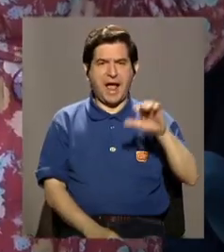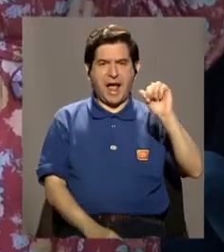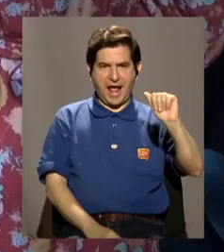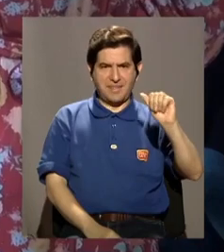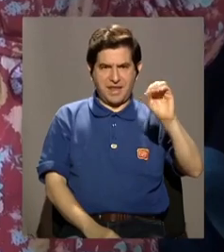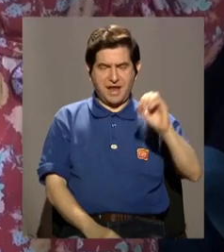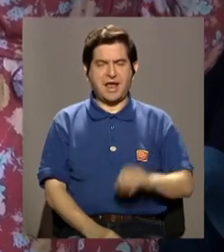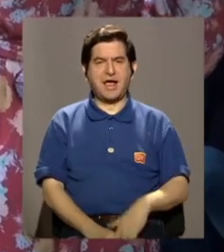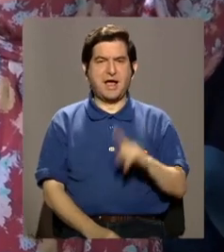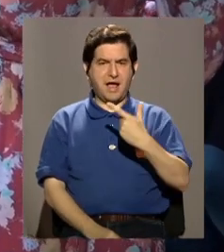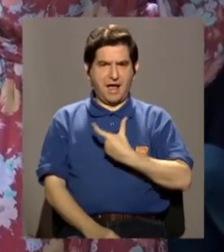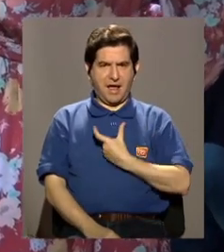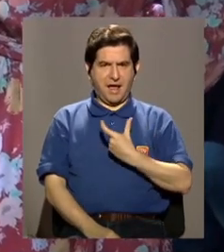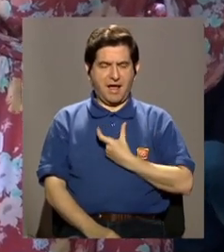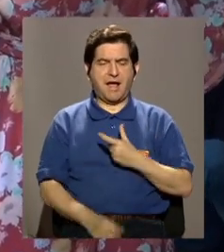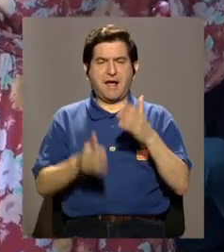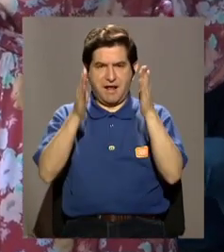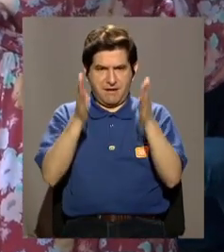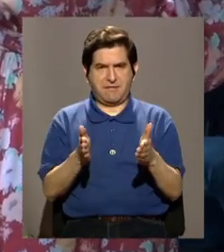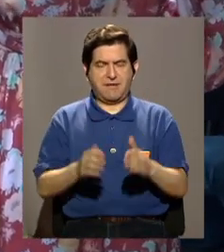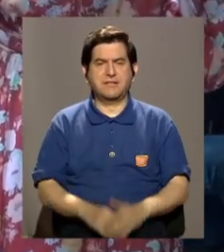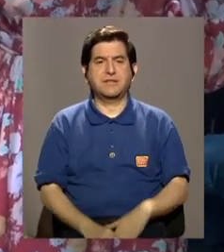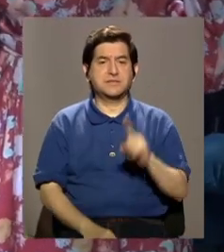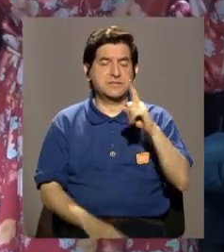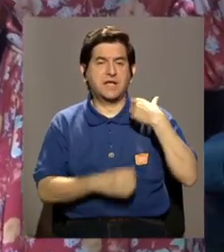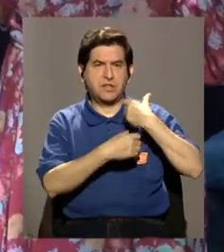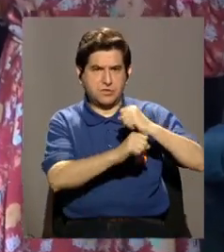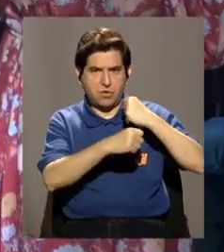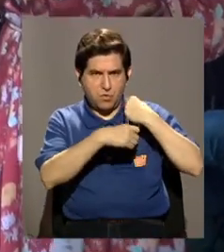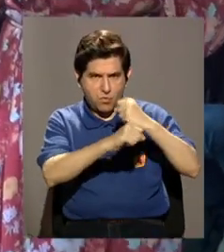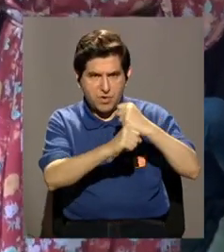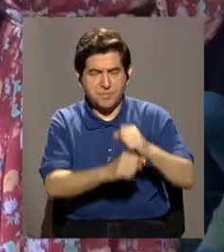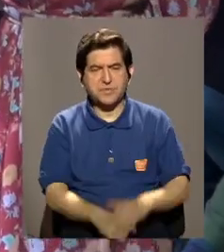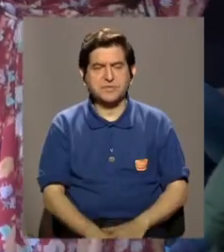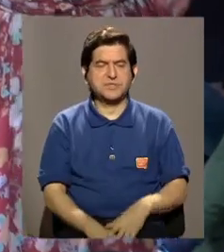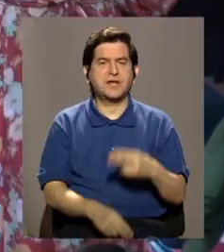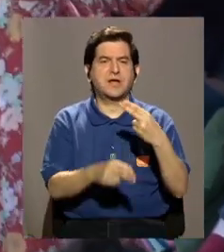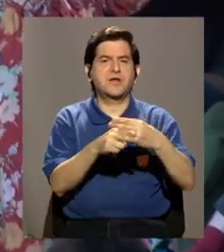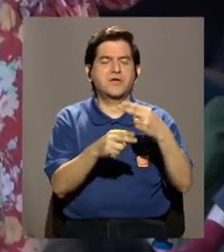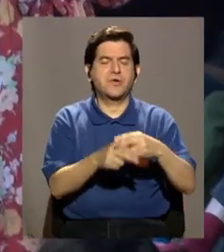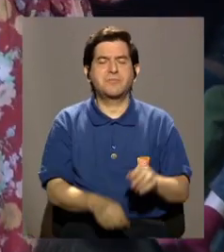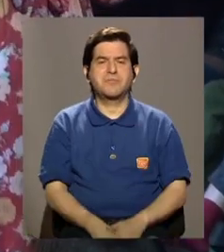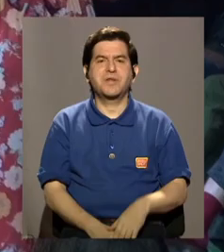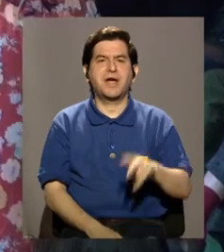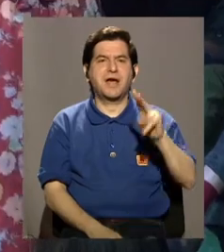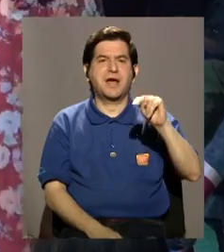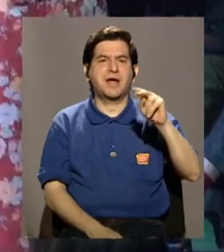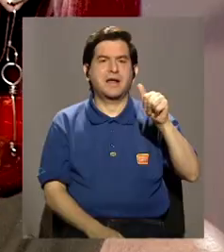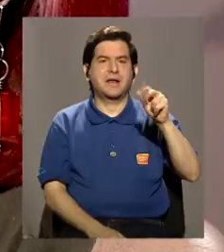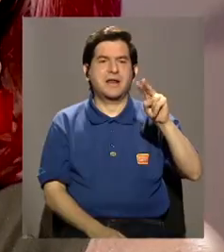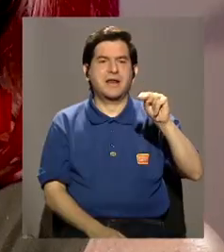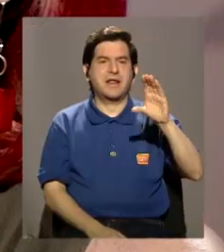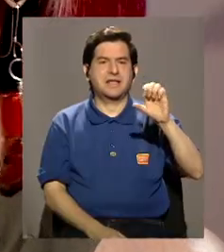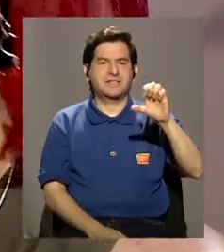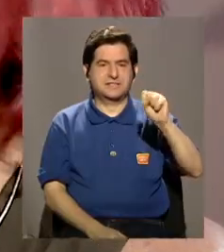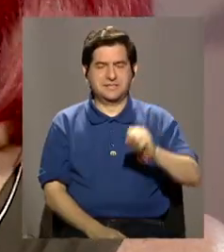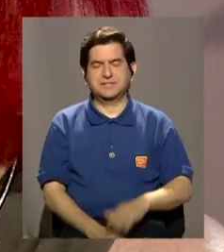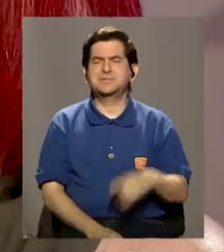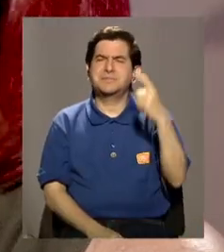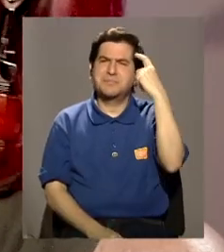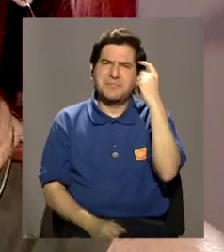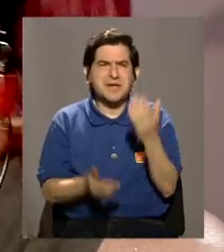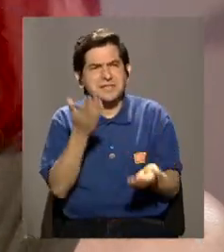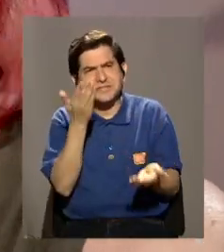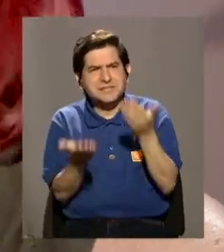de una de una municipalidad que le hemos puesto nance de verdad esté pensando un poco